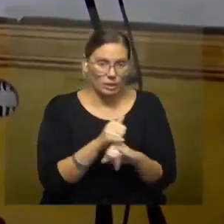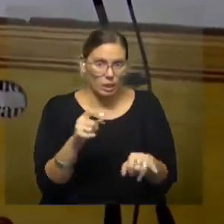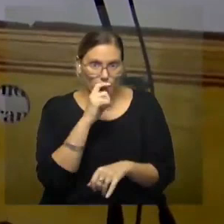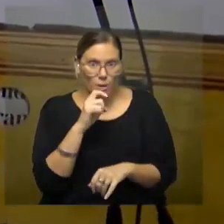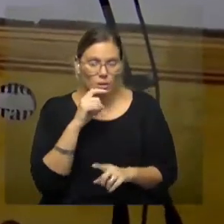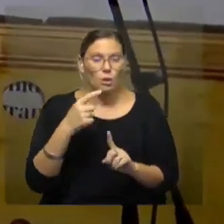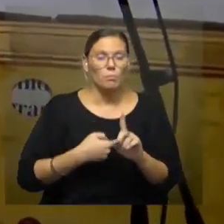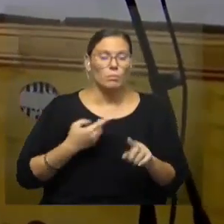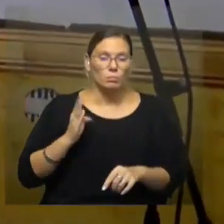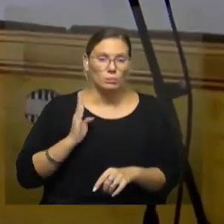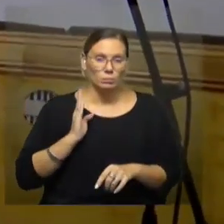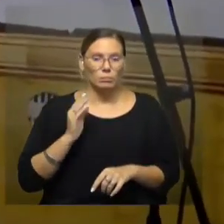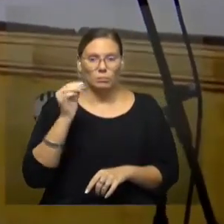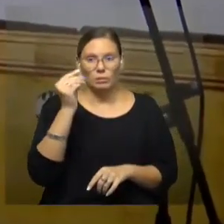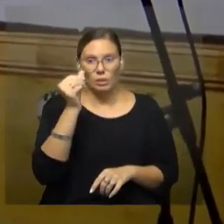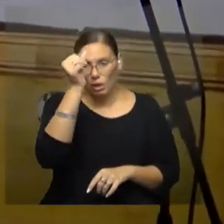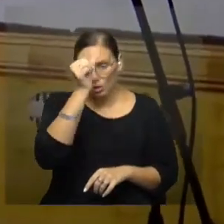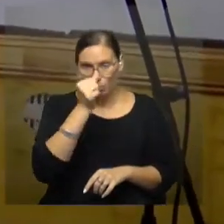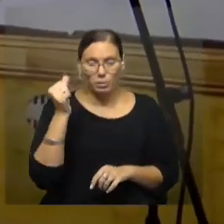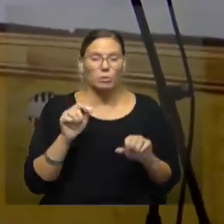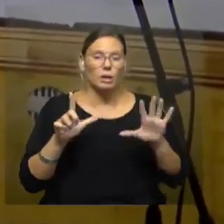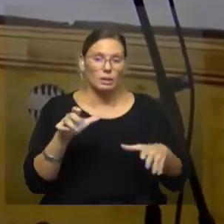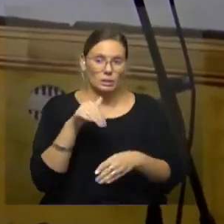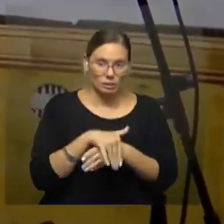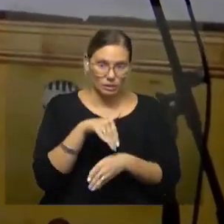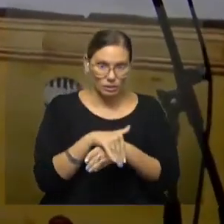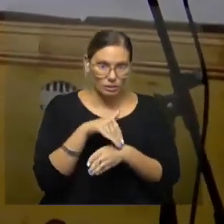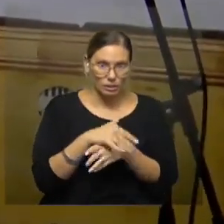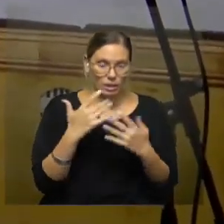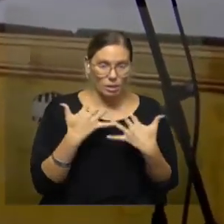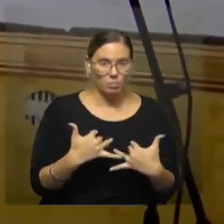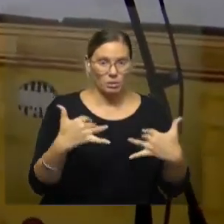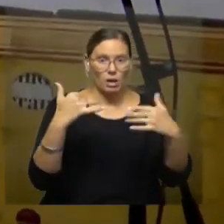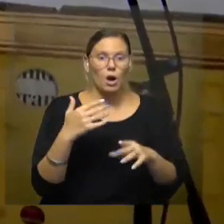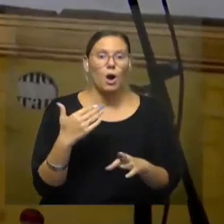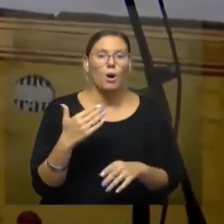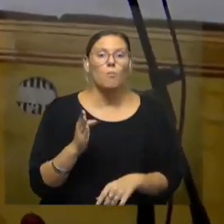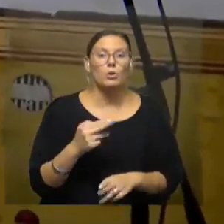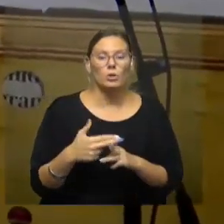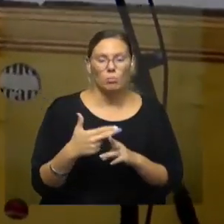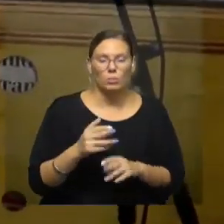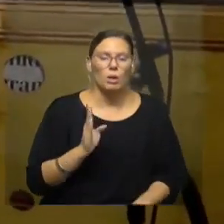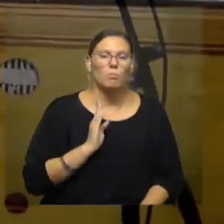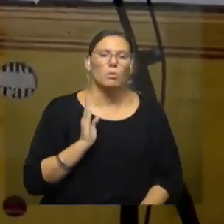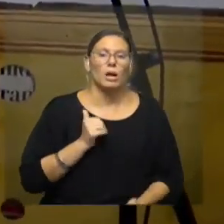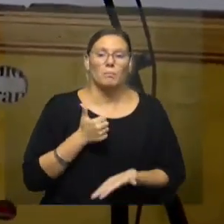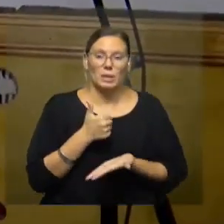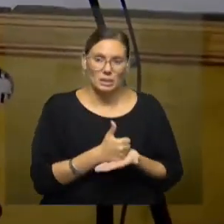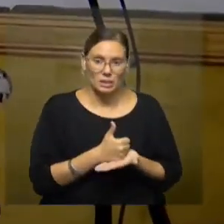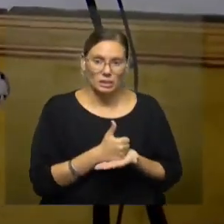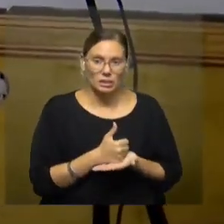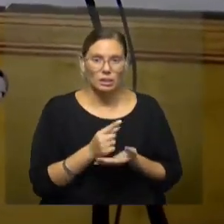de la mujer. Este domingo a las 19 horas va a estar este gran espectáculo que se llama Mujer Presente, que es como